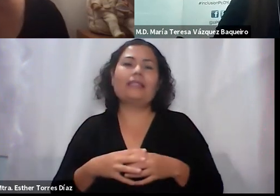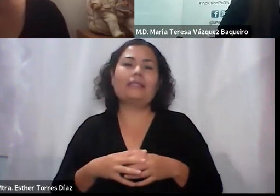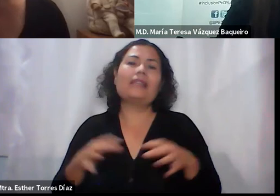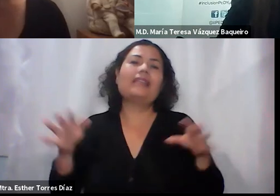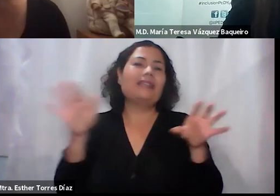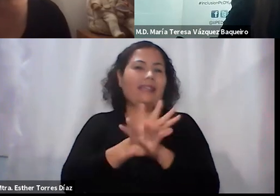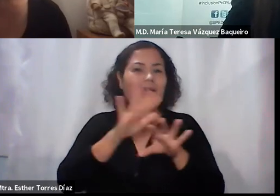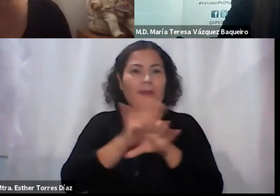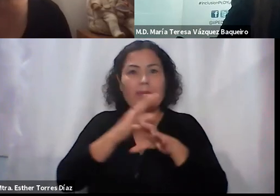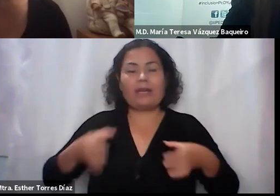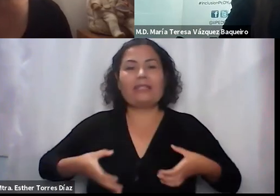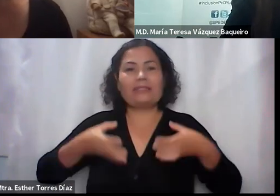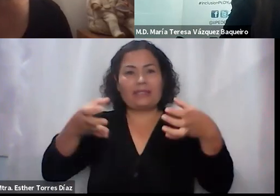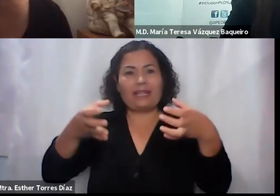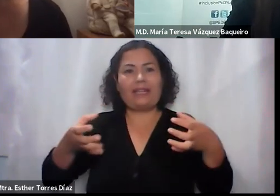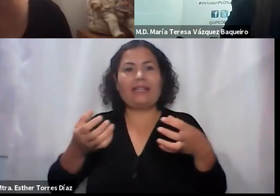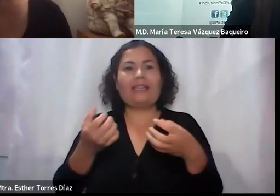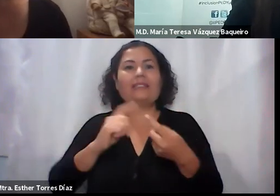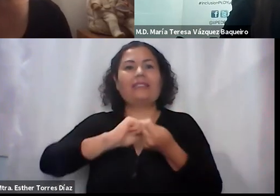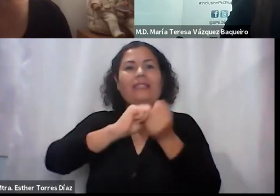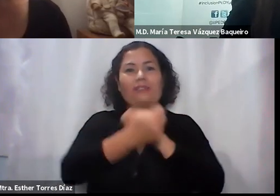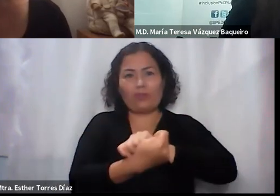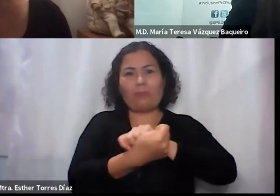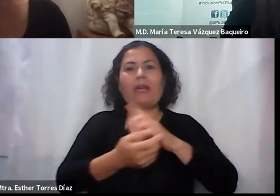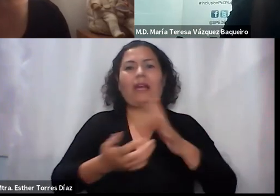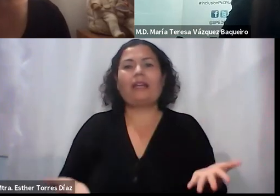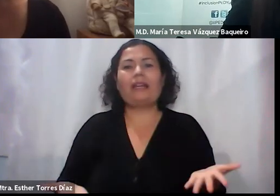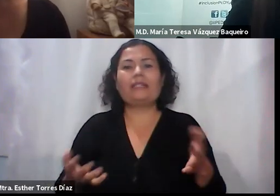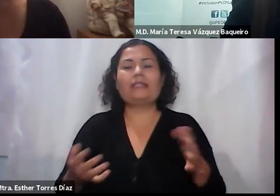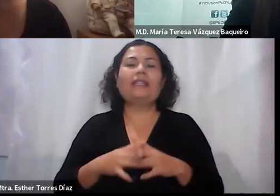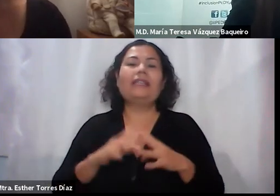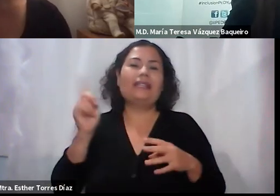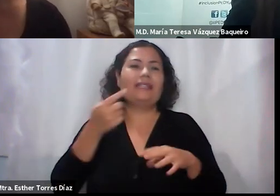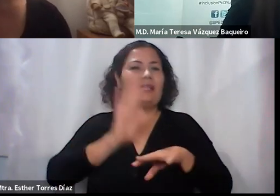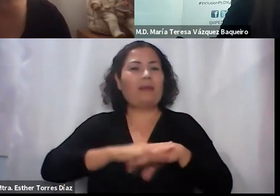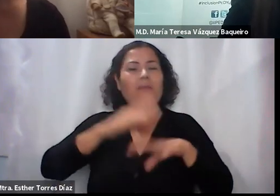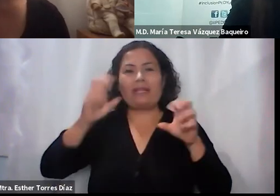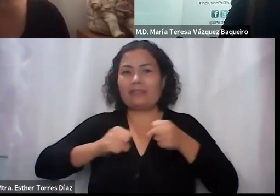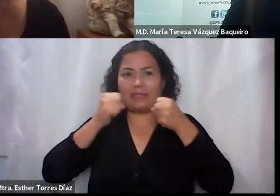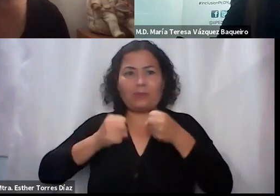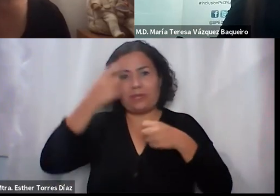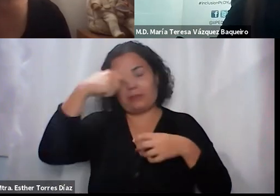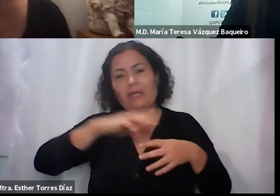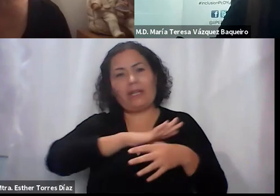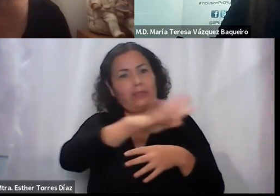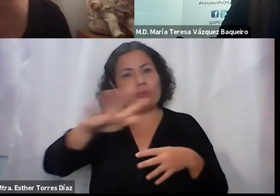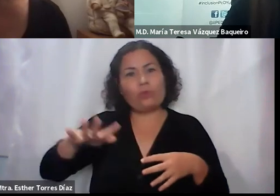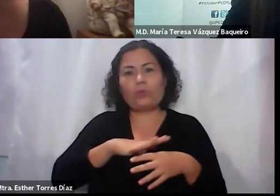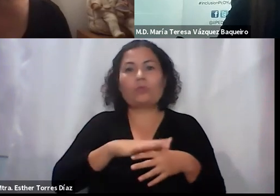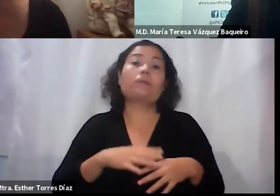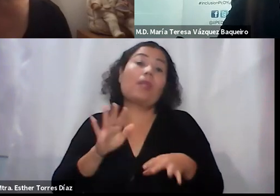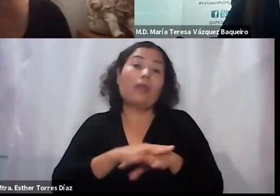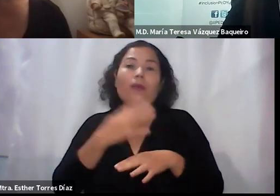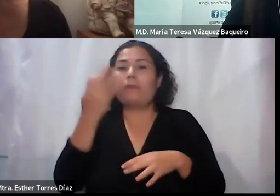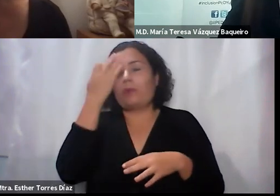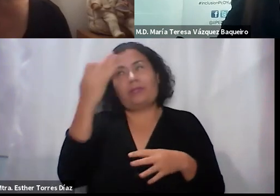ir transformándolas para que sean vialidades mucho más seguras para todos y todas. Por cuestiones del tiempo,